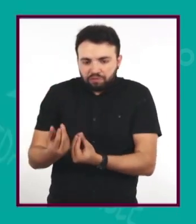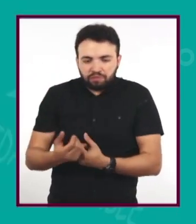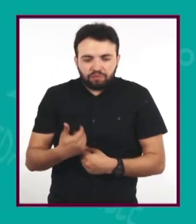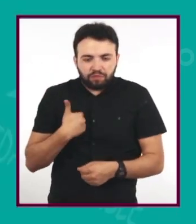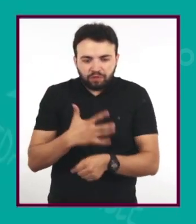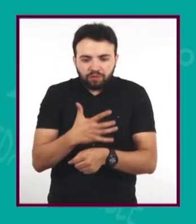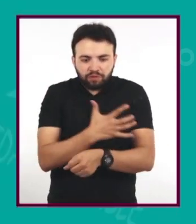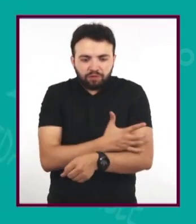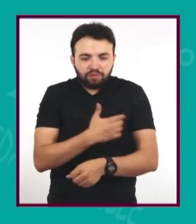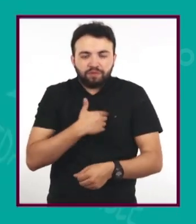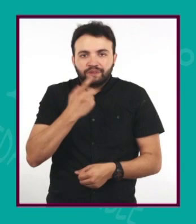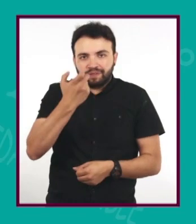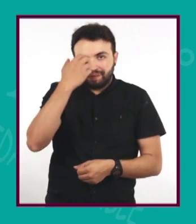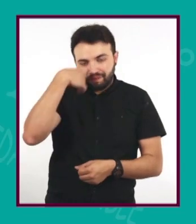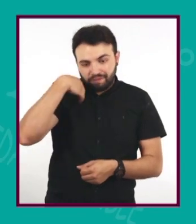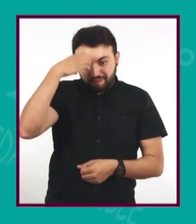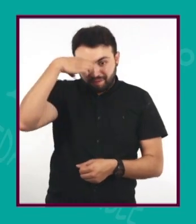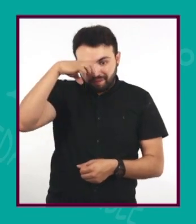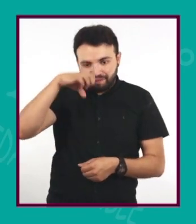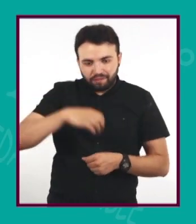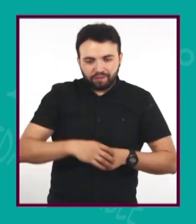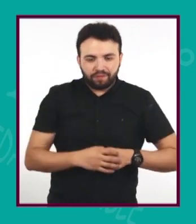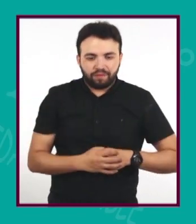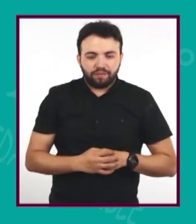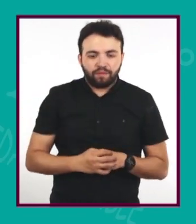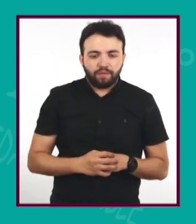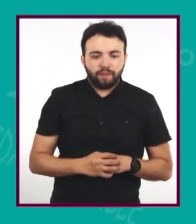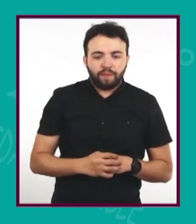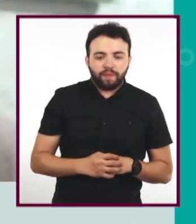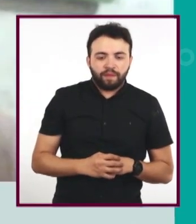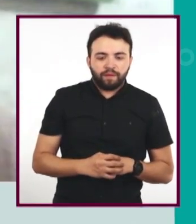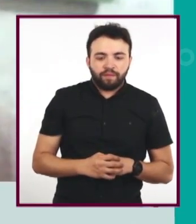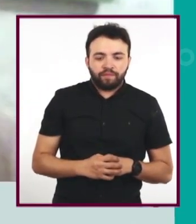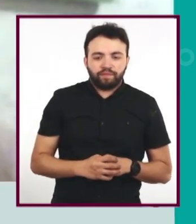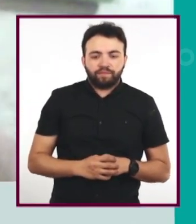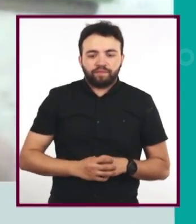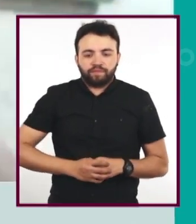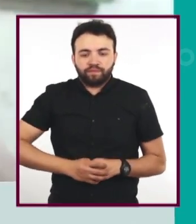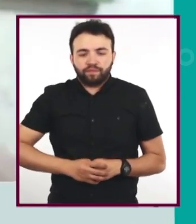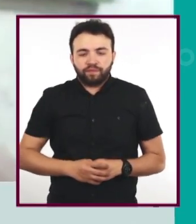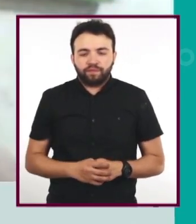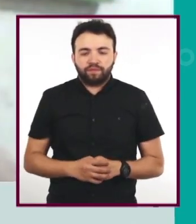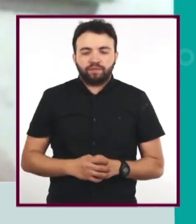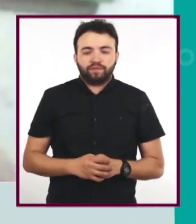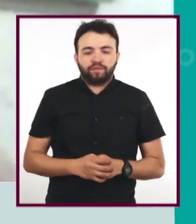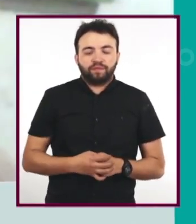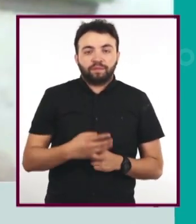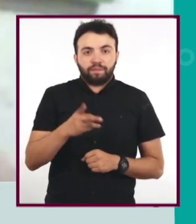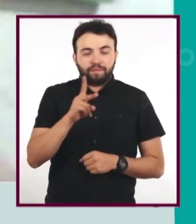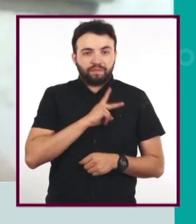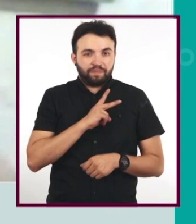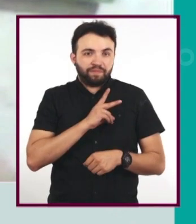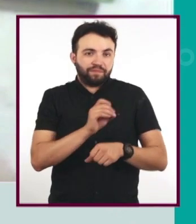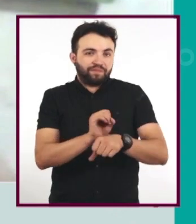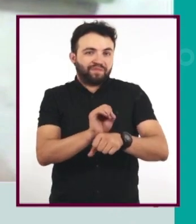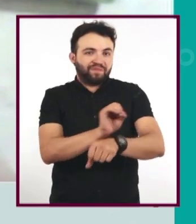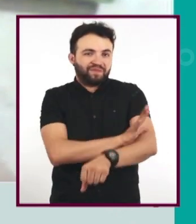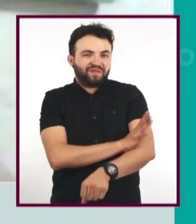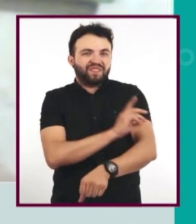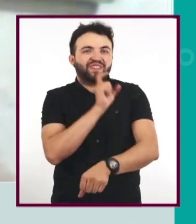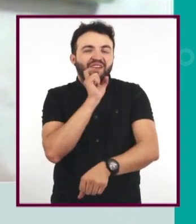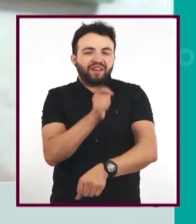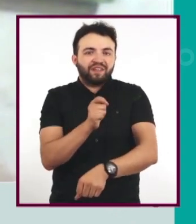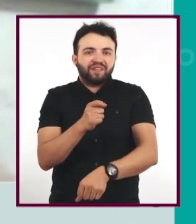Bueno, mi mis emociones son